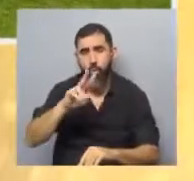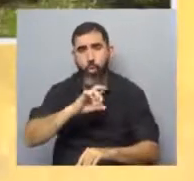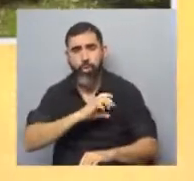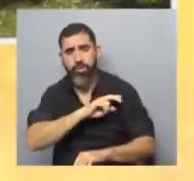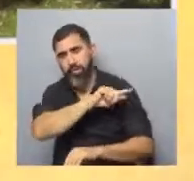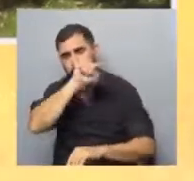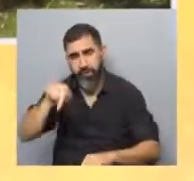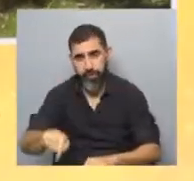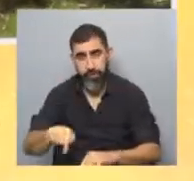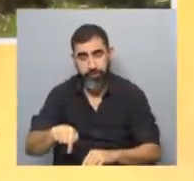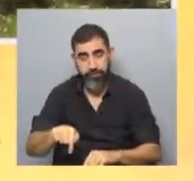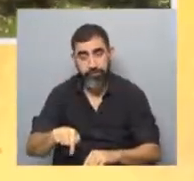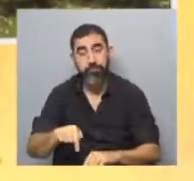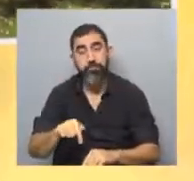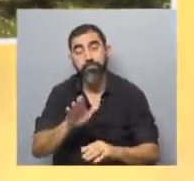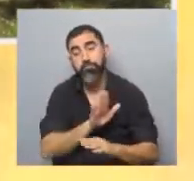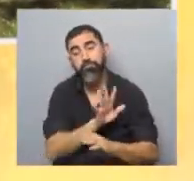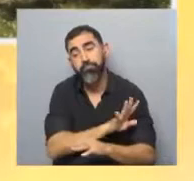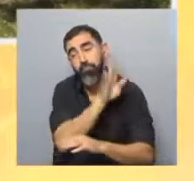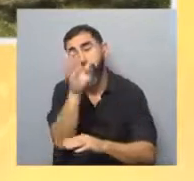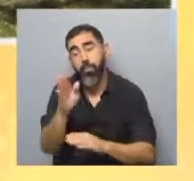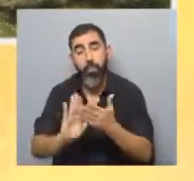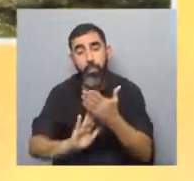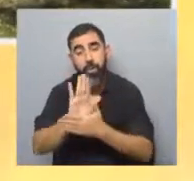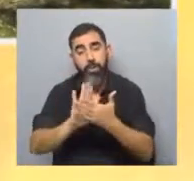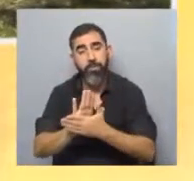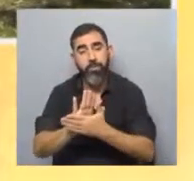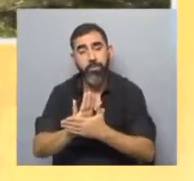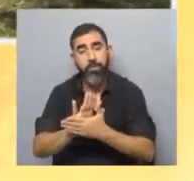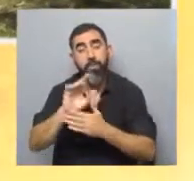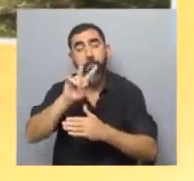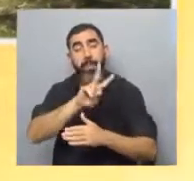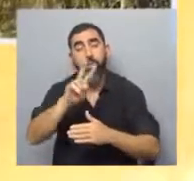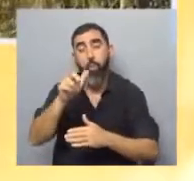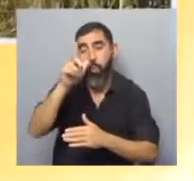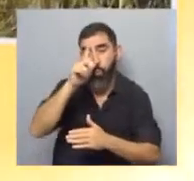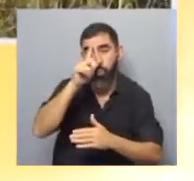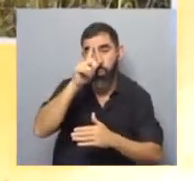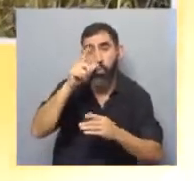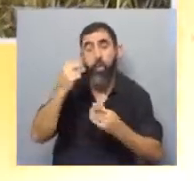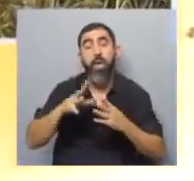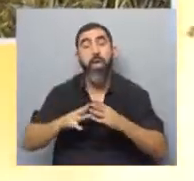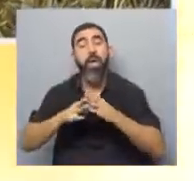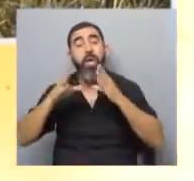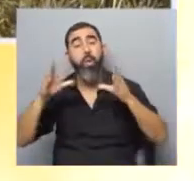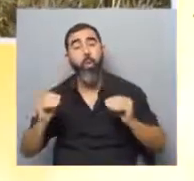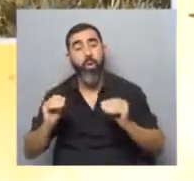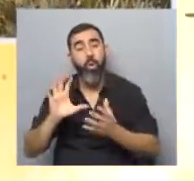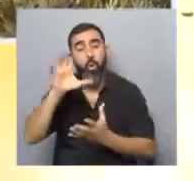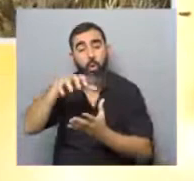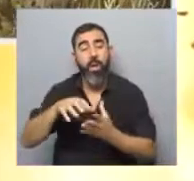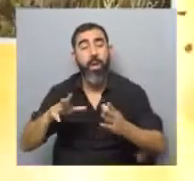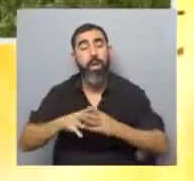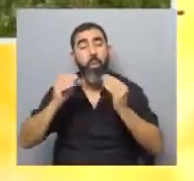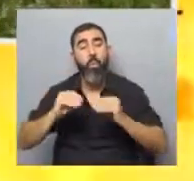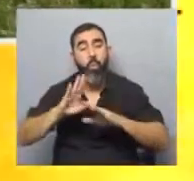Chile, y estuvimos allí la mañana del 22 de julio en un centro con una escuelita